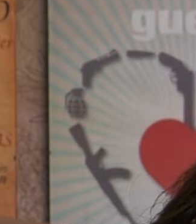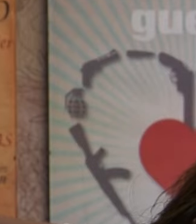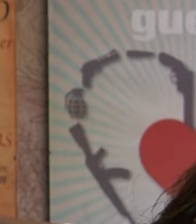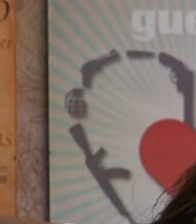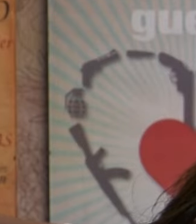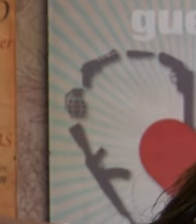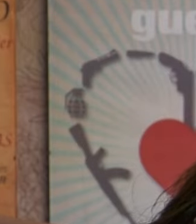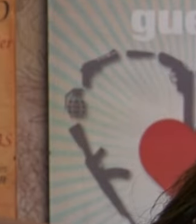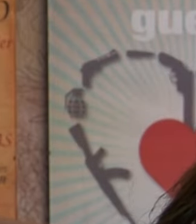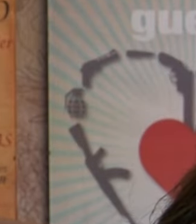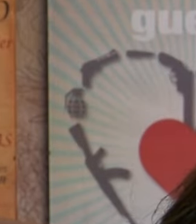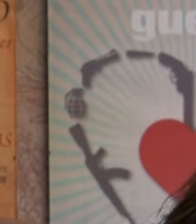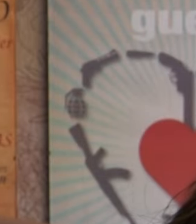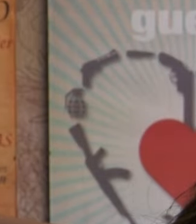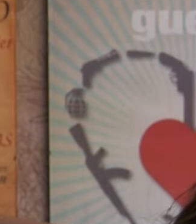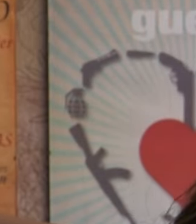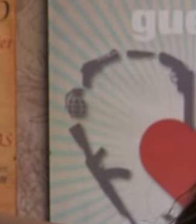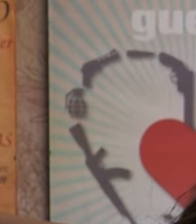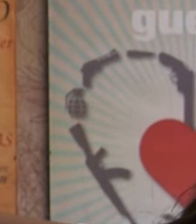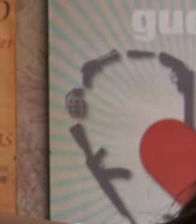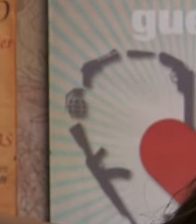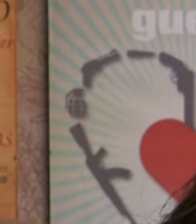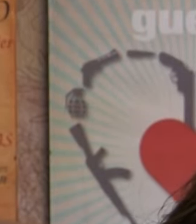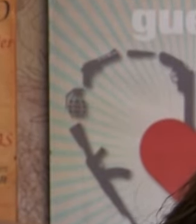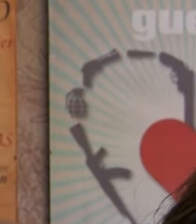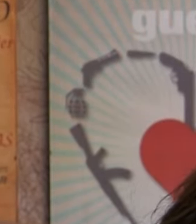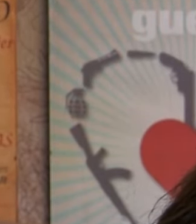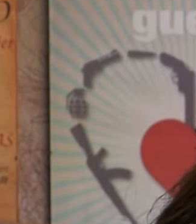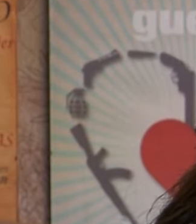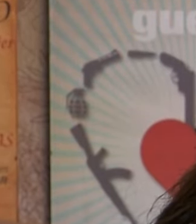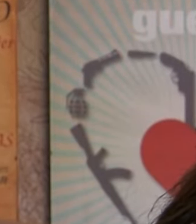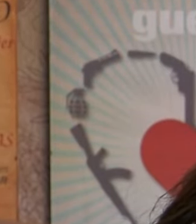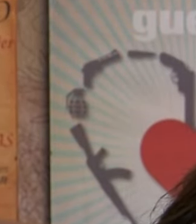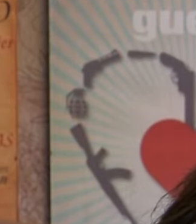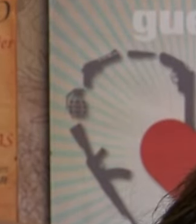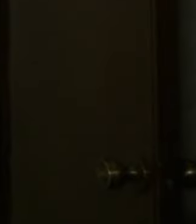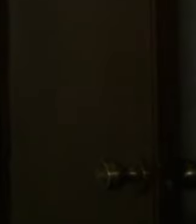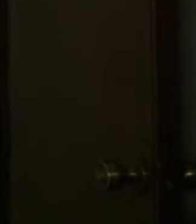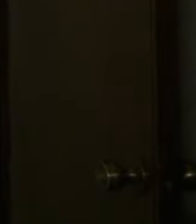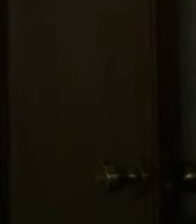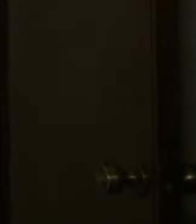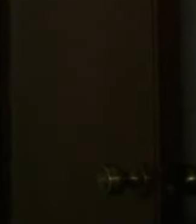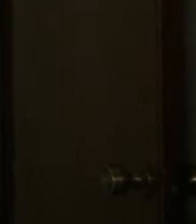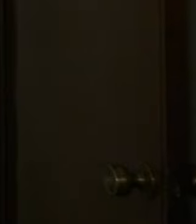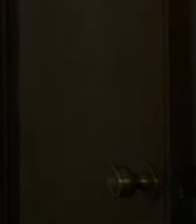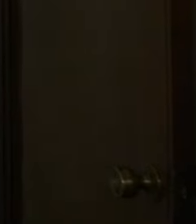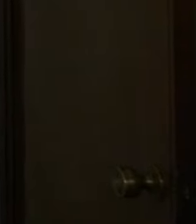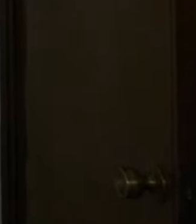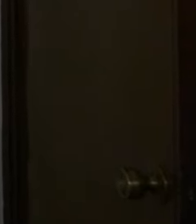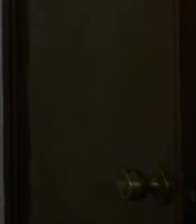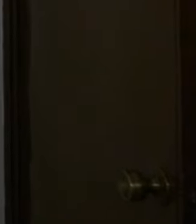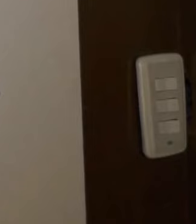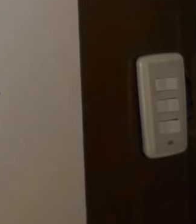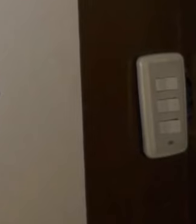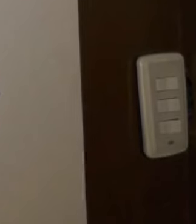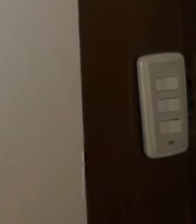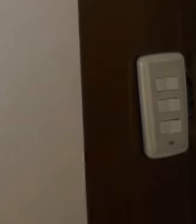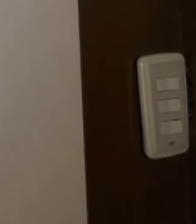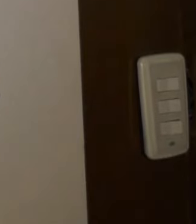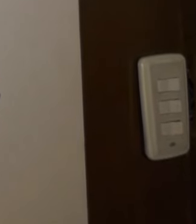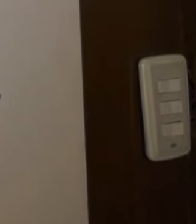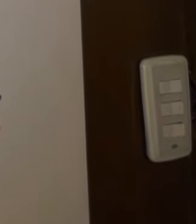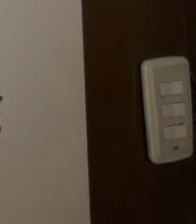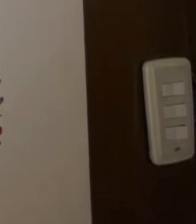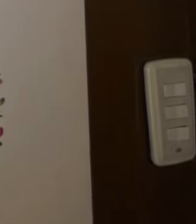Mujer no suplimos al Estado, porque es una responsabilidad. Nos hemos comprometido en acompañar a mujeres víctimas de violencias